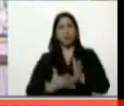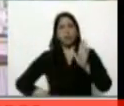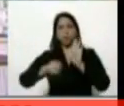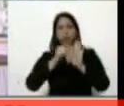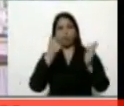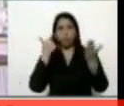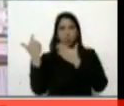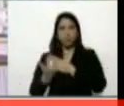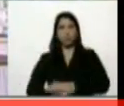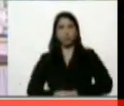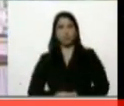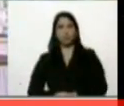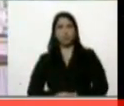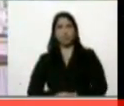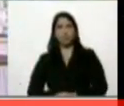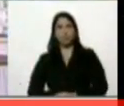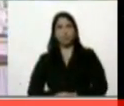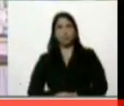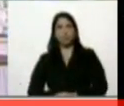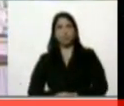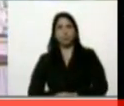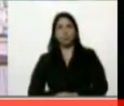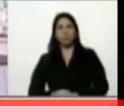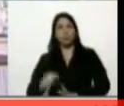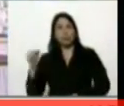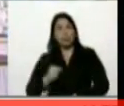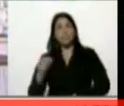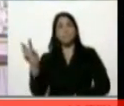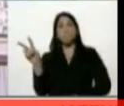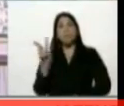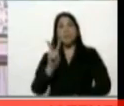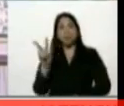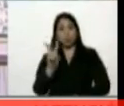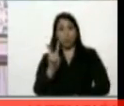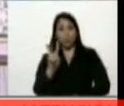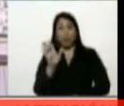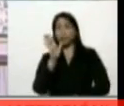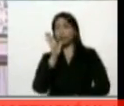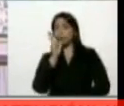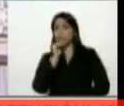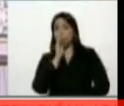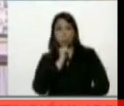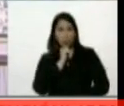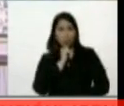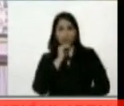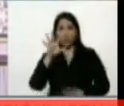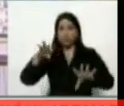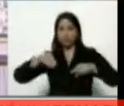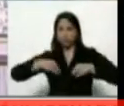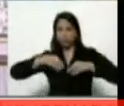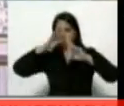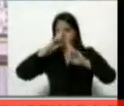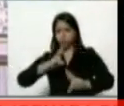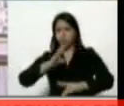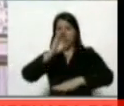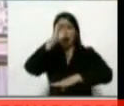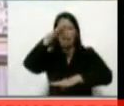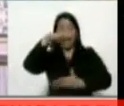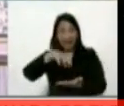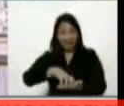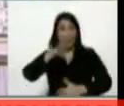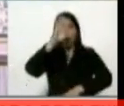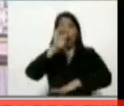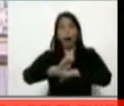no debieran usar esta gasolina del régimen. ¿Más claro? Claro, y no es nuevo. Eso es